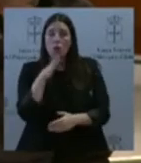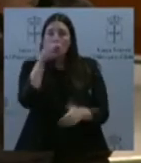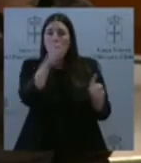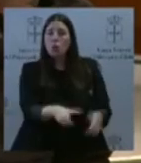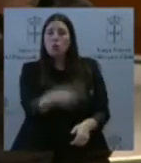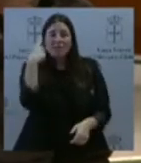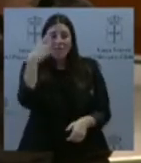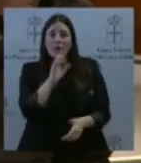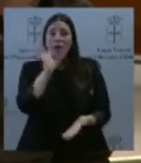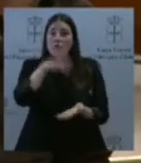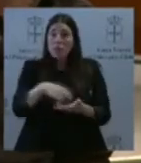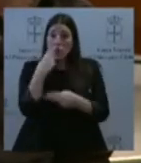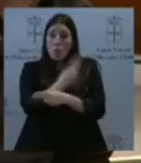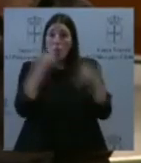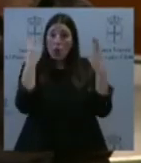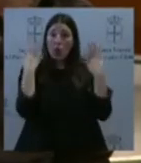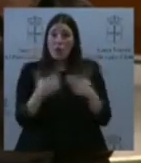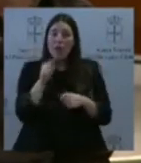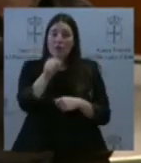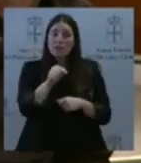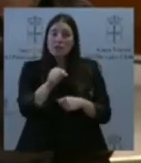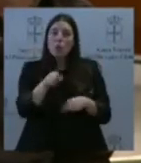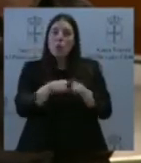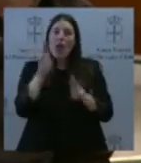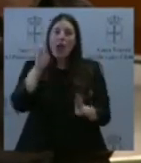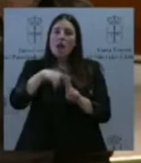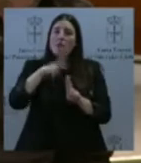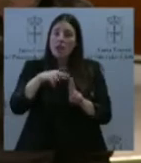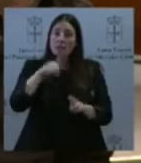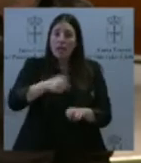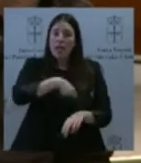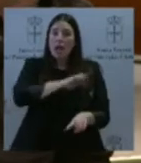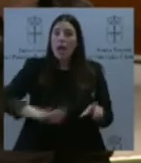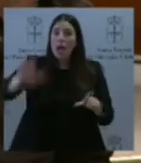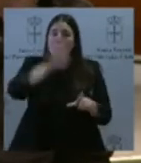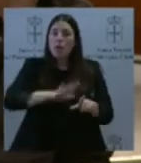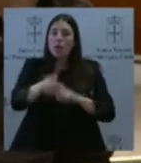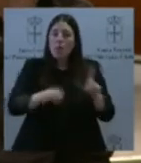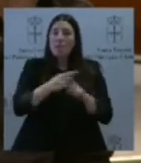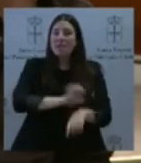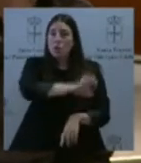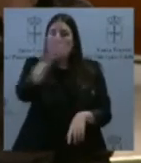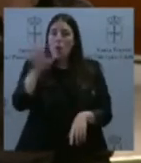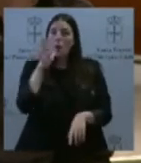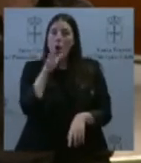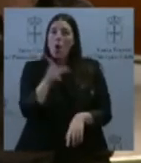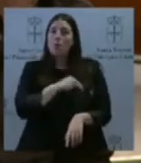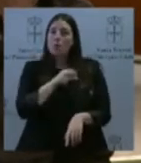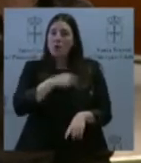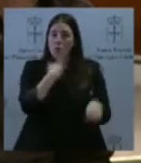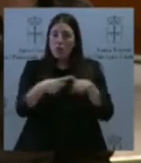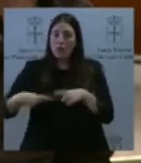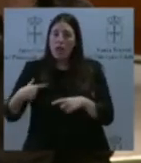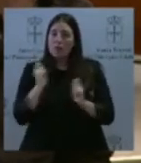un centro referencial en todo el Estado español e incluso en Europa, que ha recibido diferentes premios precisamente porque está aplicando una metodología que es la metodología que